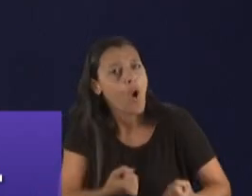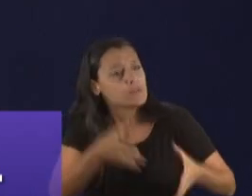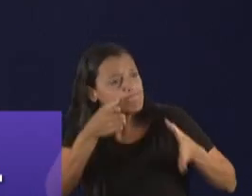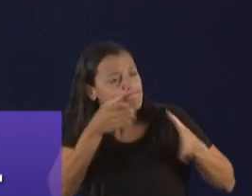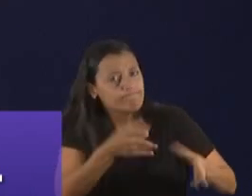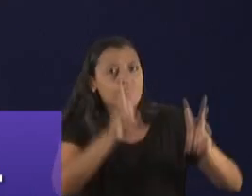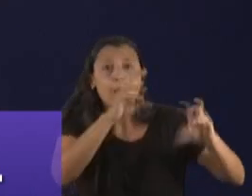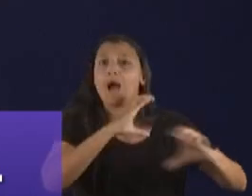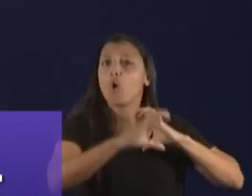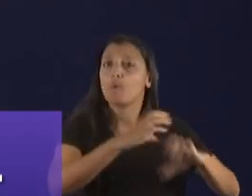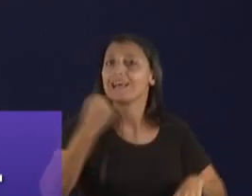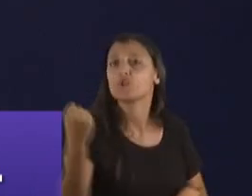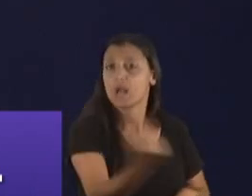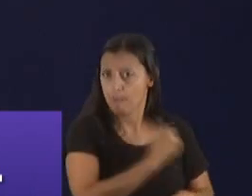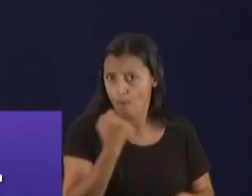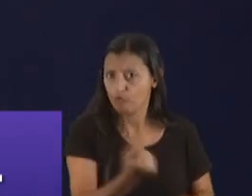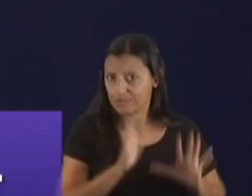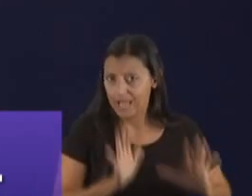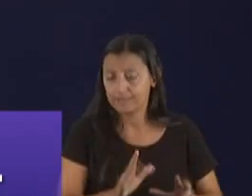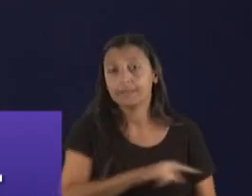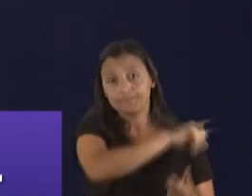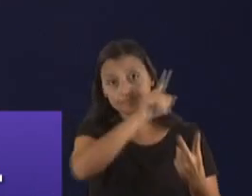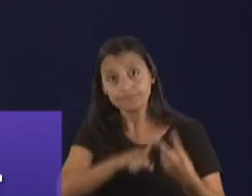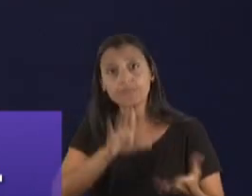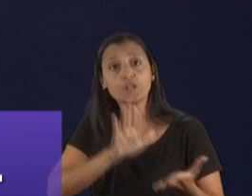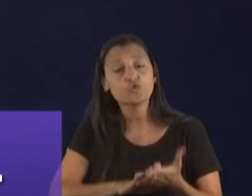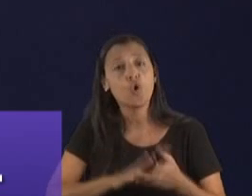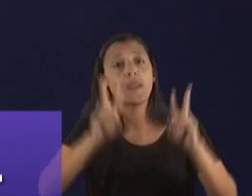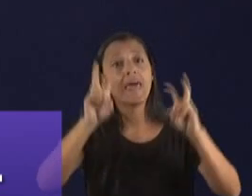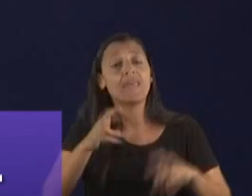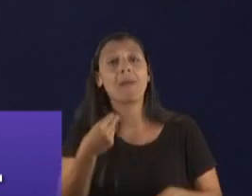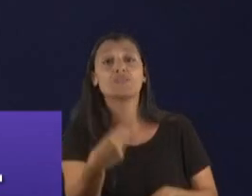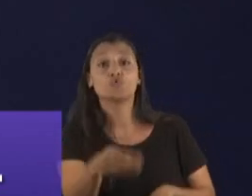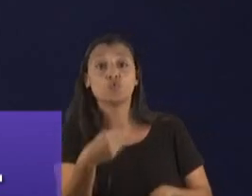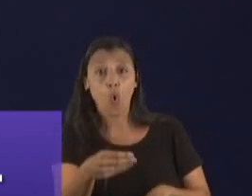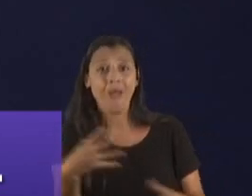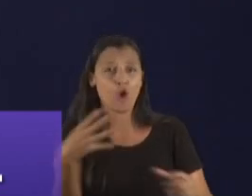porque eso sea así. Con respecto a la SUBE,